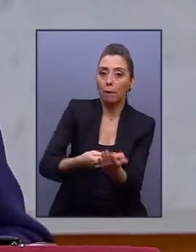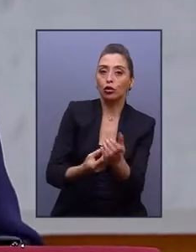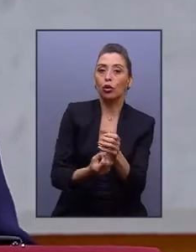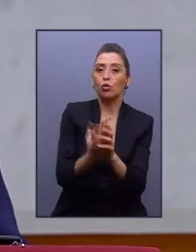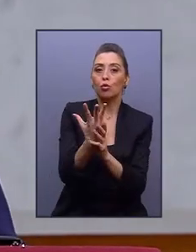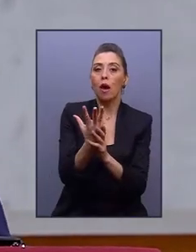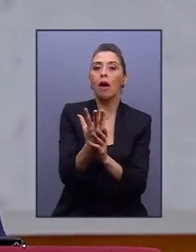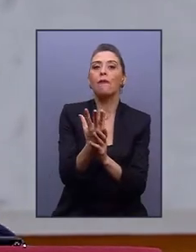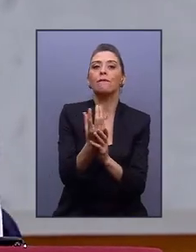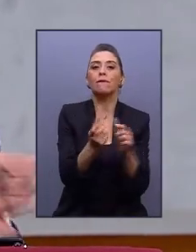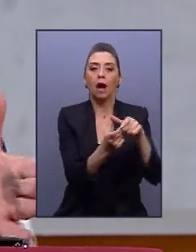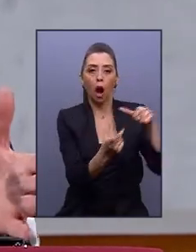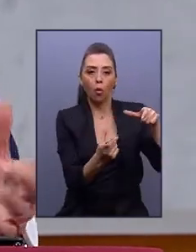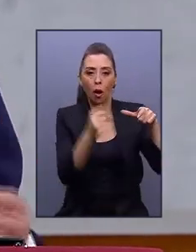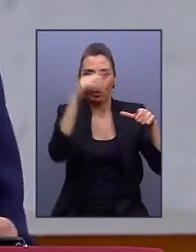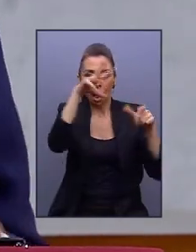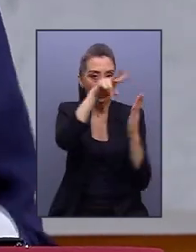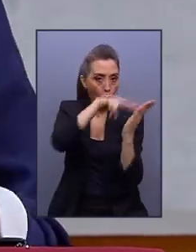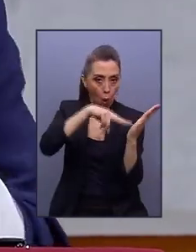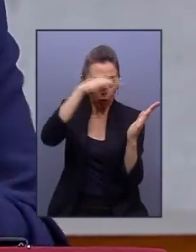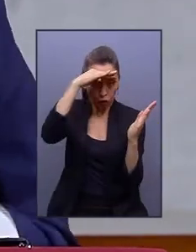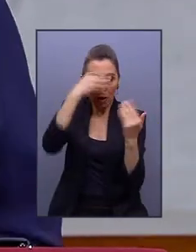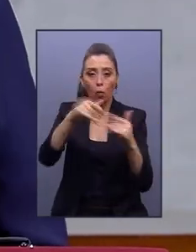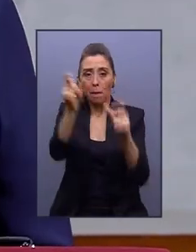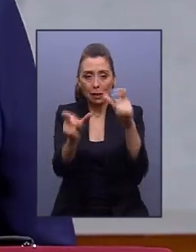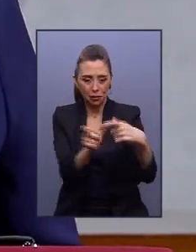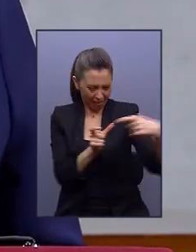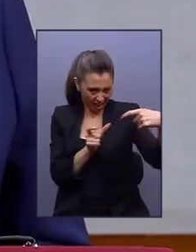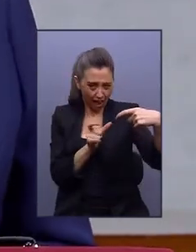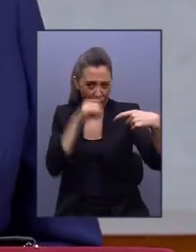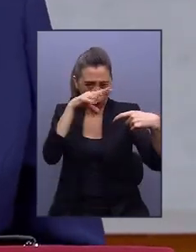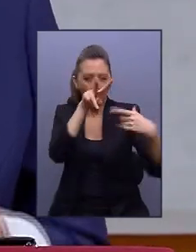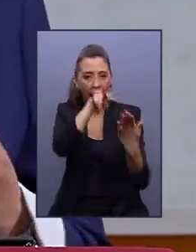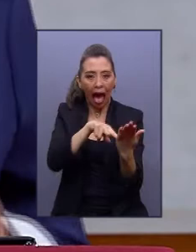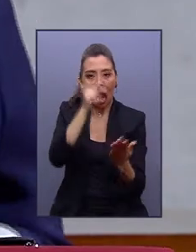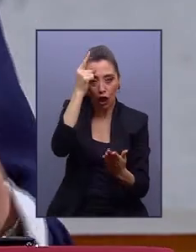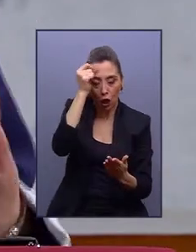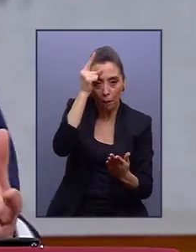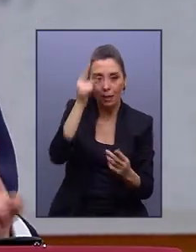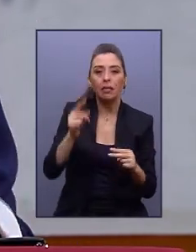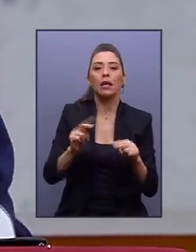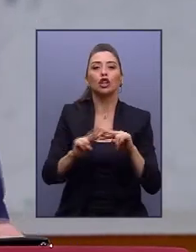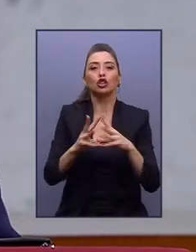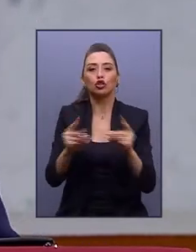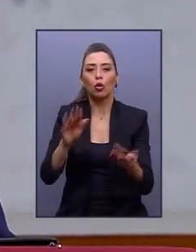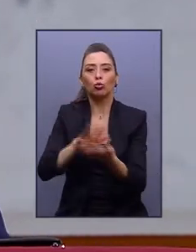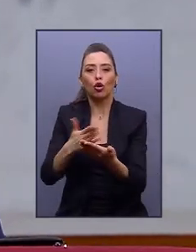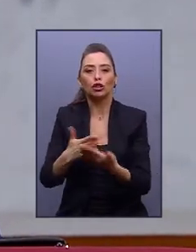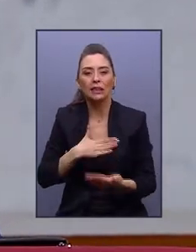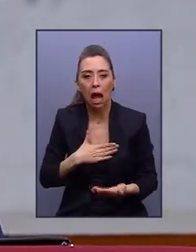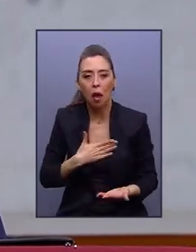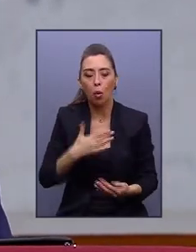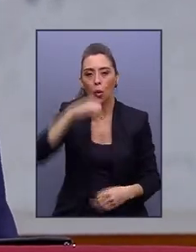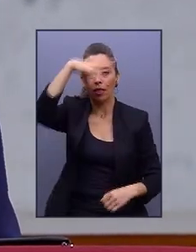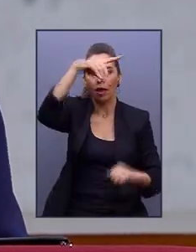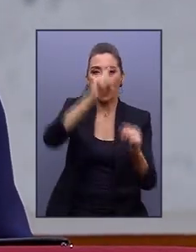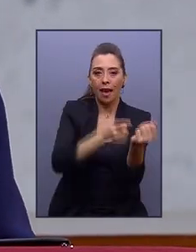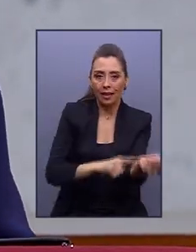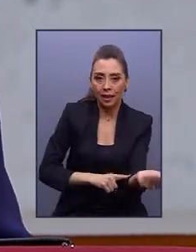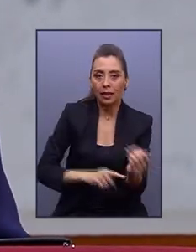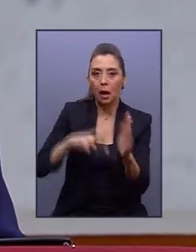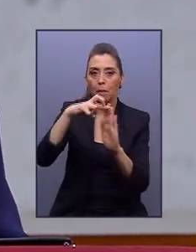cuenta de luz confiable, que cualquier persona puede entender, o soluciones en salud y en energía, o el